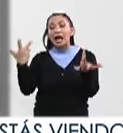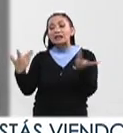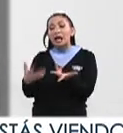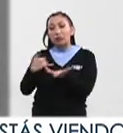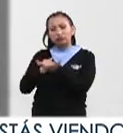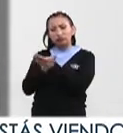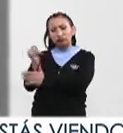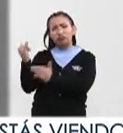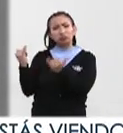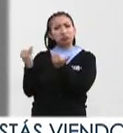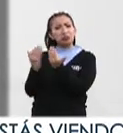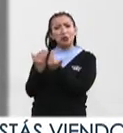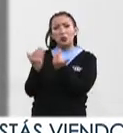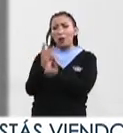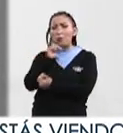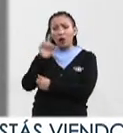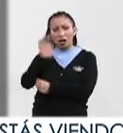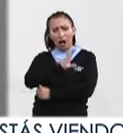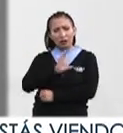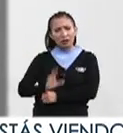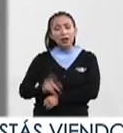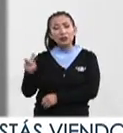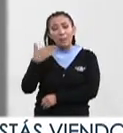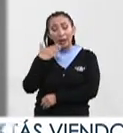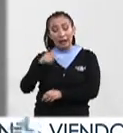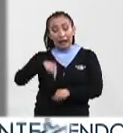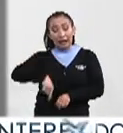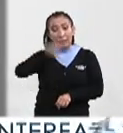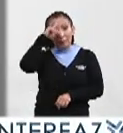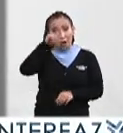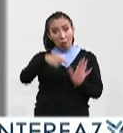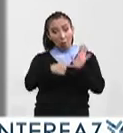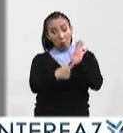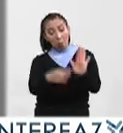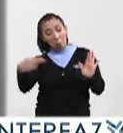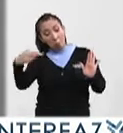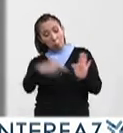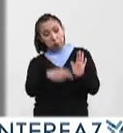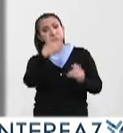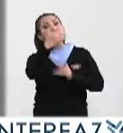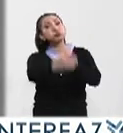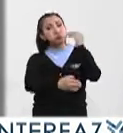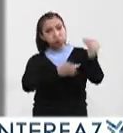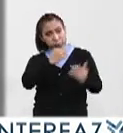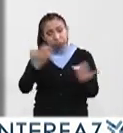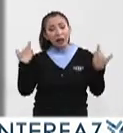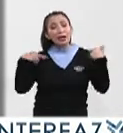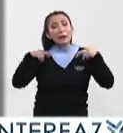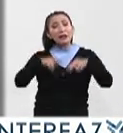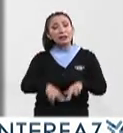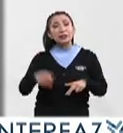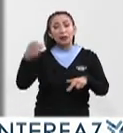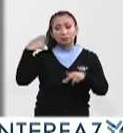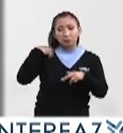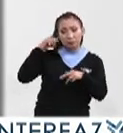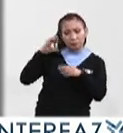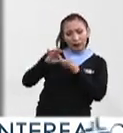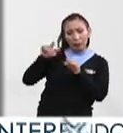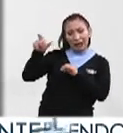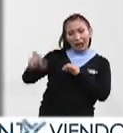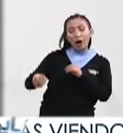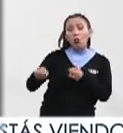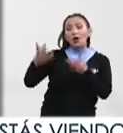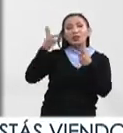de la democracia paritaria, eso es mucho más eficiente. Lo que México mostró es que hemos avanzado en la representación descriptiva, es decir,